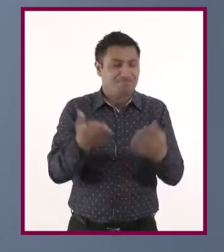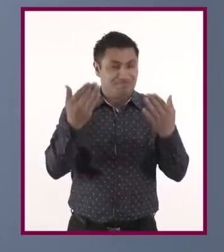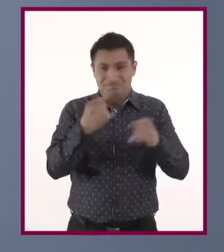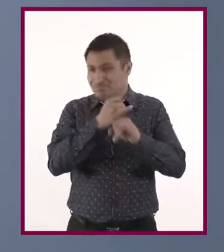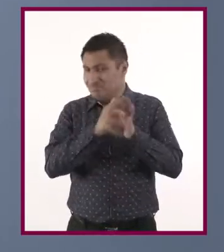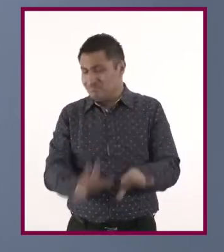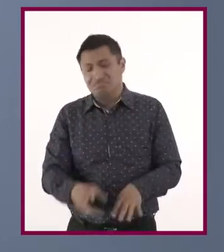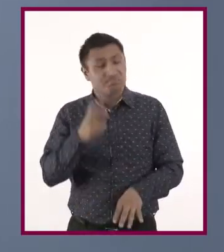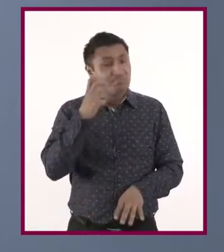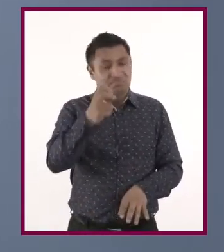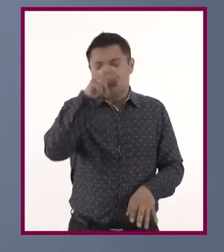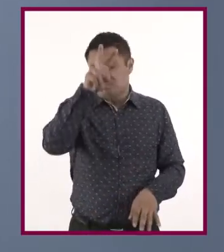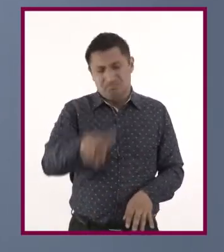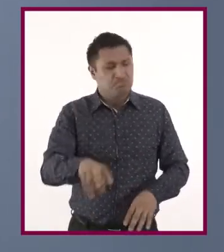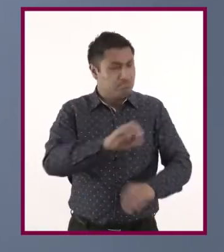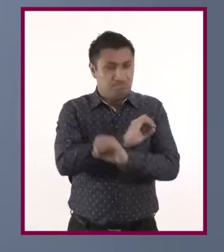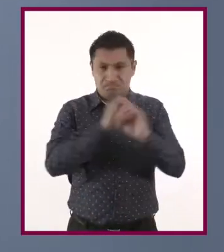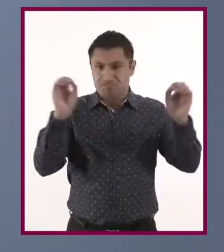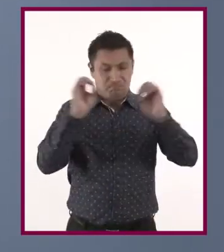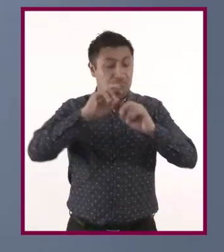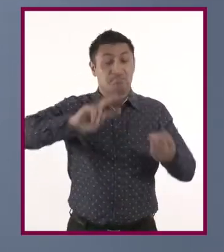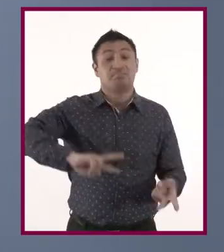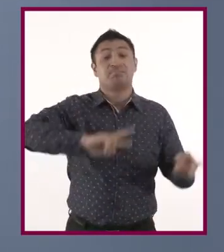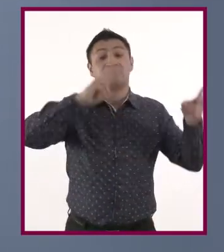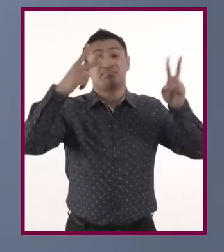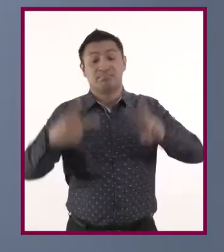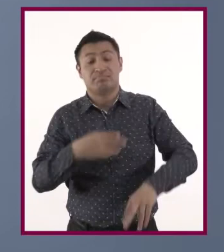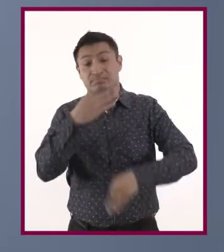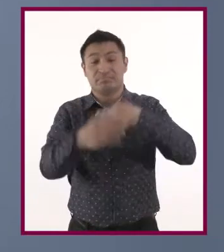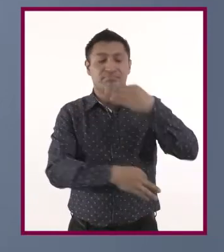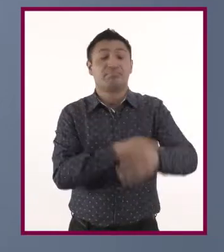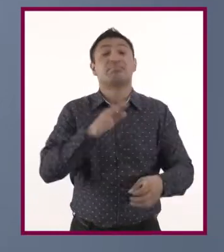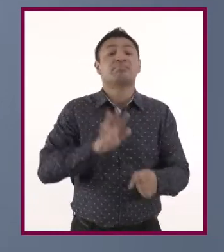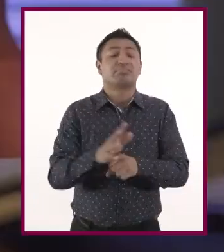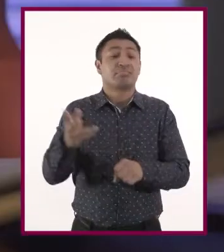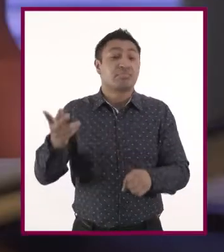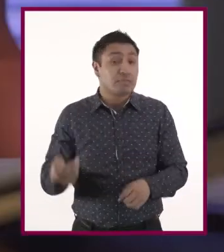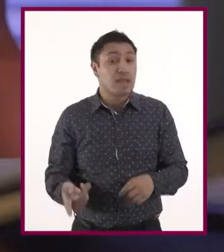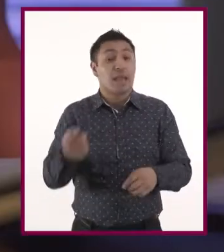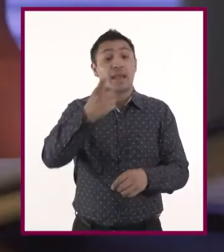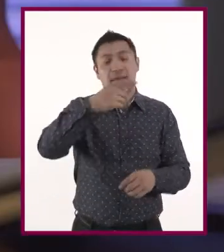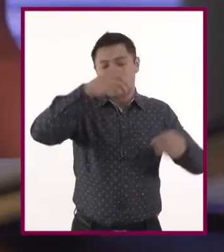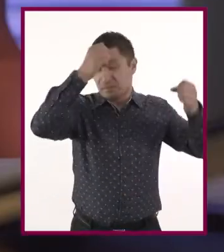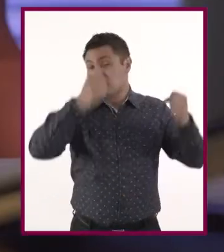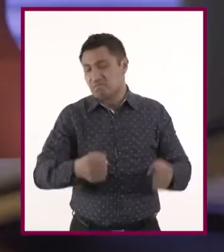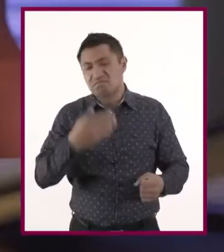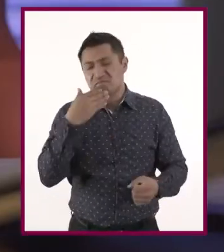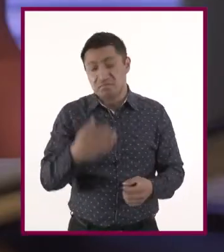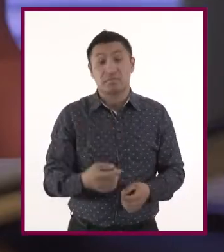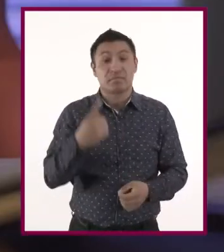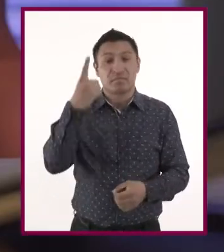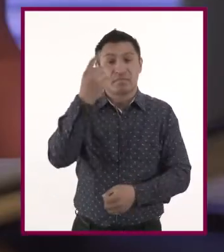datos que confirmen esto. Al contrario, todo lo que entendemos es de que son seguros. ¿Hacen daño a las aves y a los animales